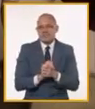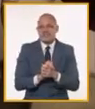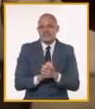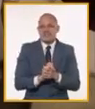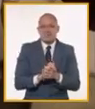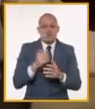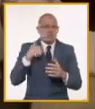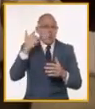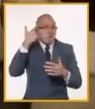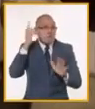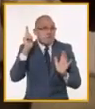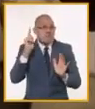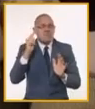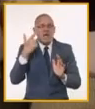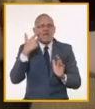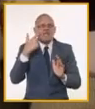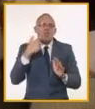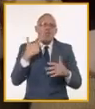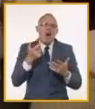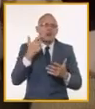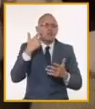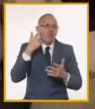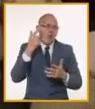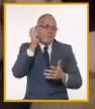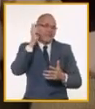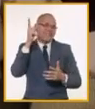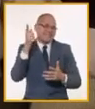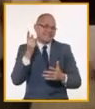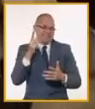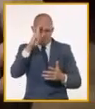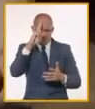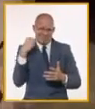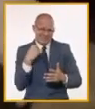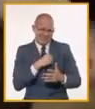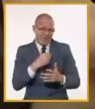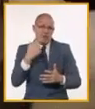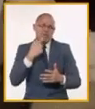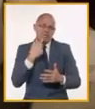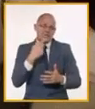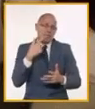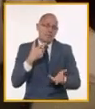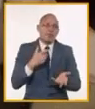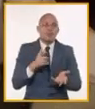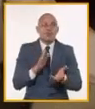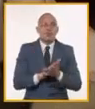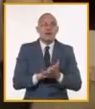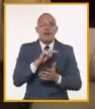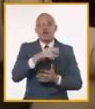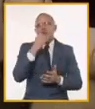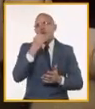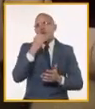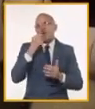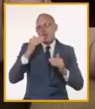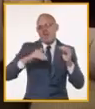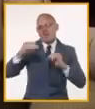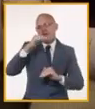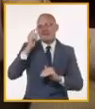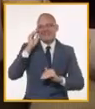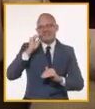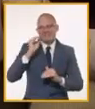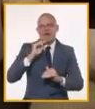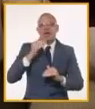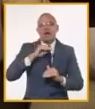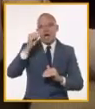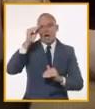dónde yo lo saqué de la vida, que es lo que yo quiero decir, porque yo nunca estudié nada de eso, ni en la medicina se estudiaba... lo que viene